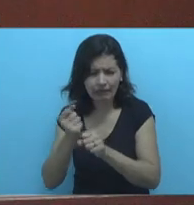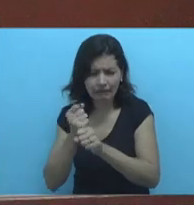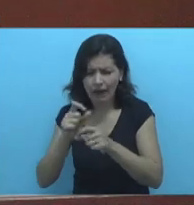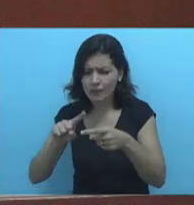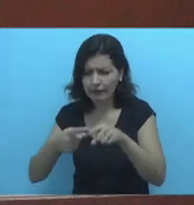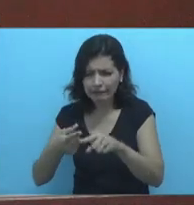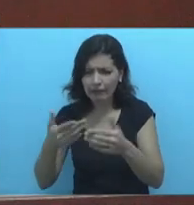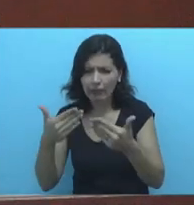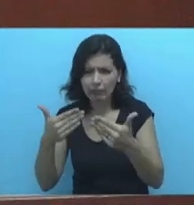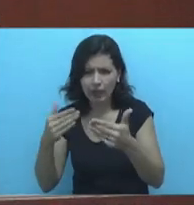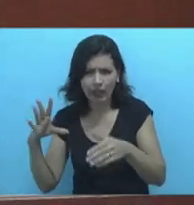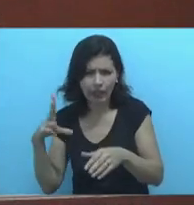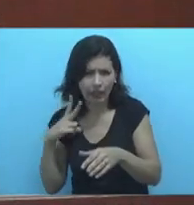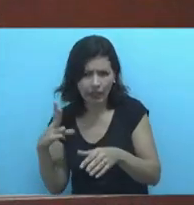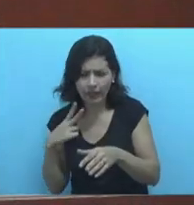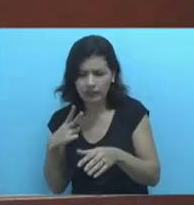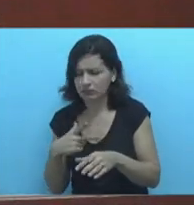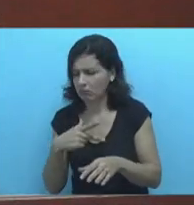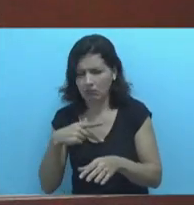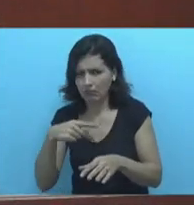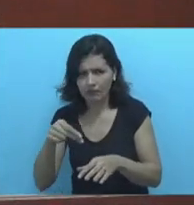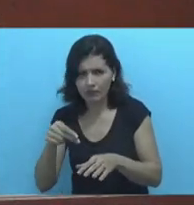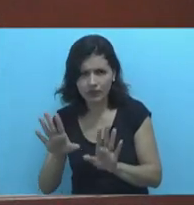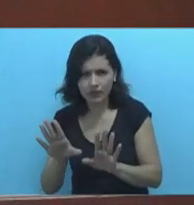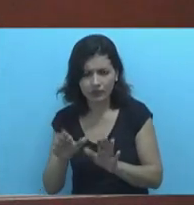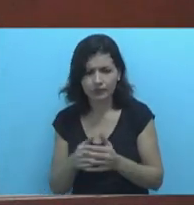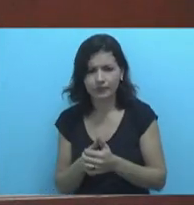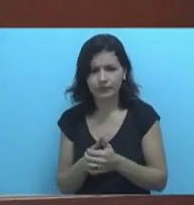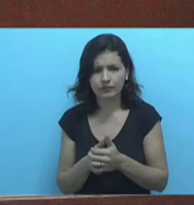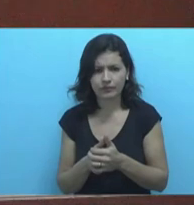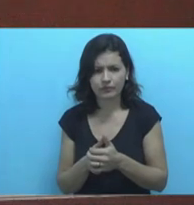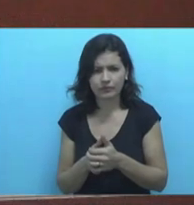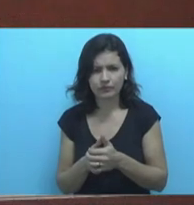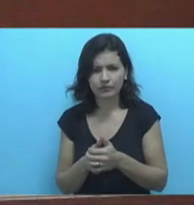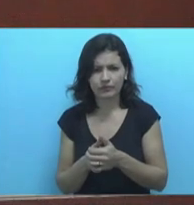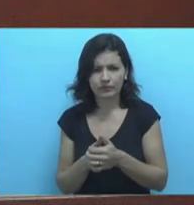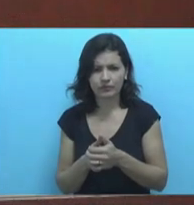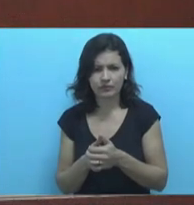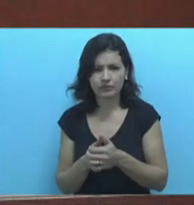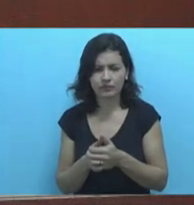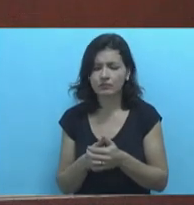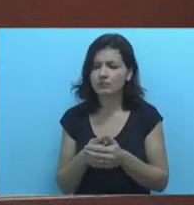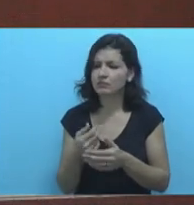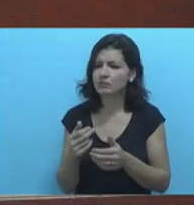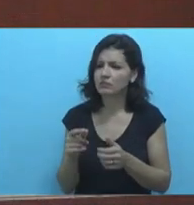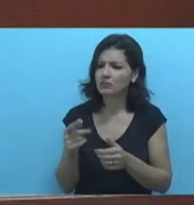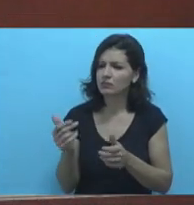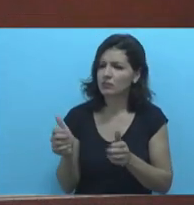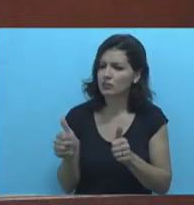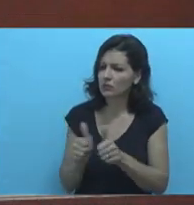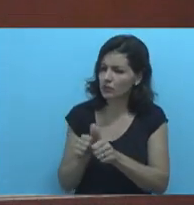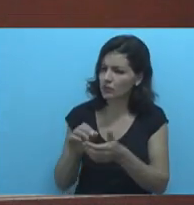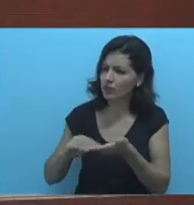Vengo desde el Bloque Igualdad con Agustina Donet a rendir homenaje